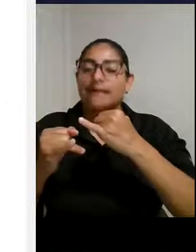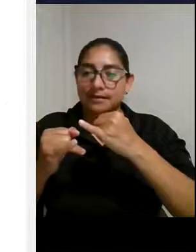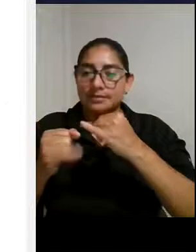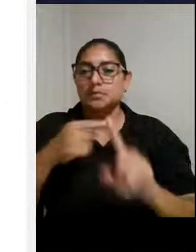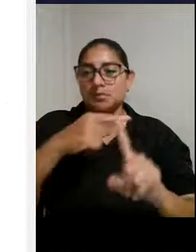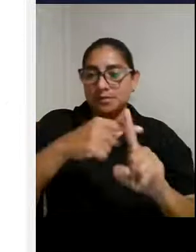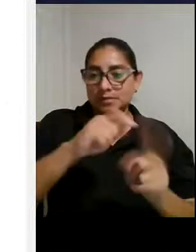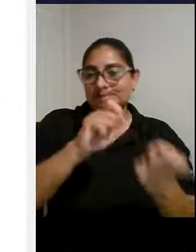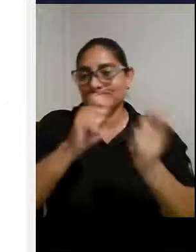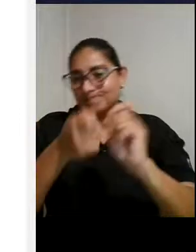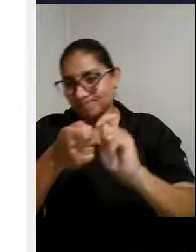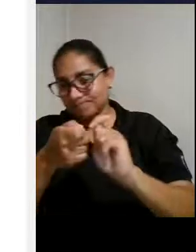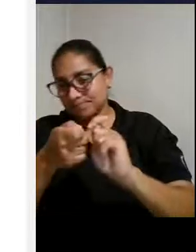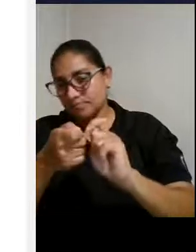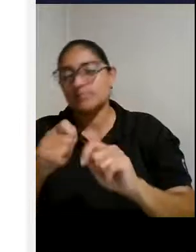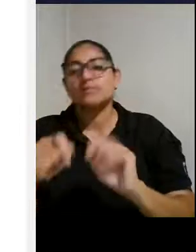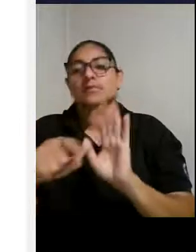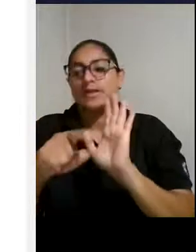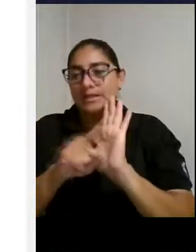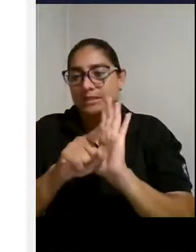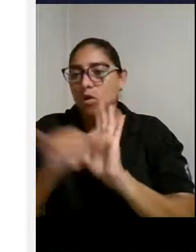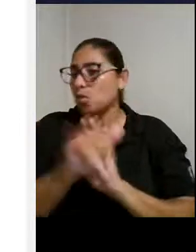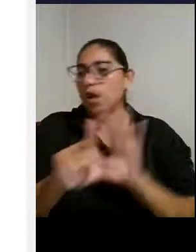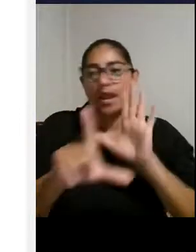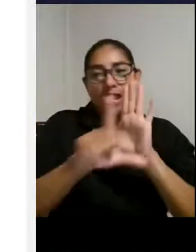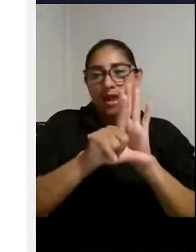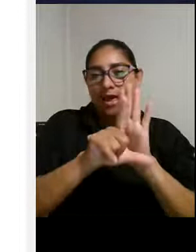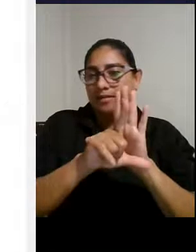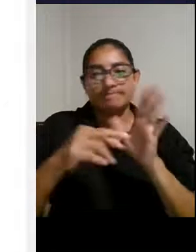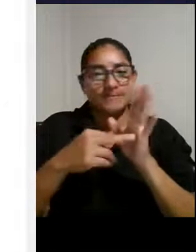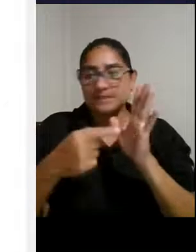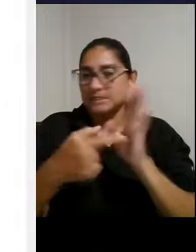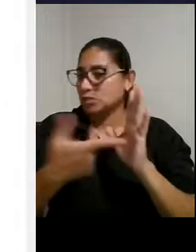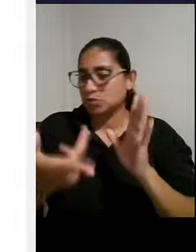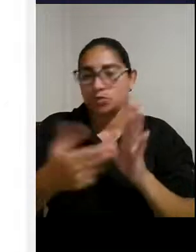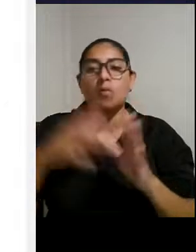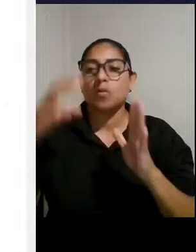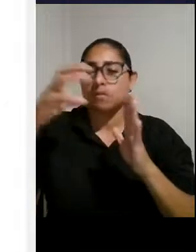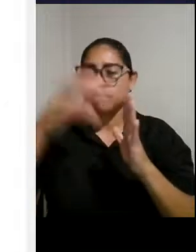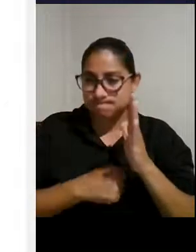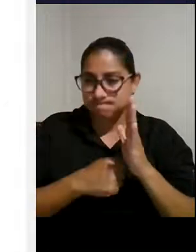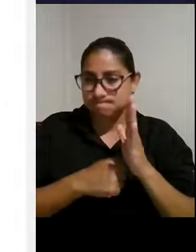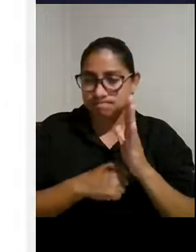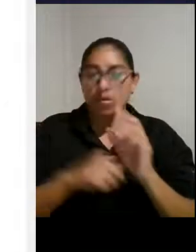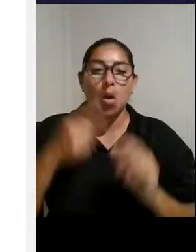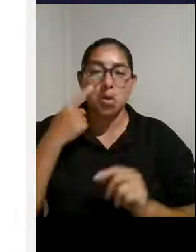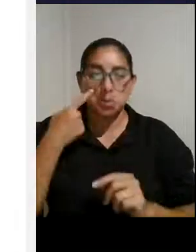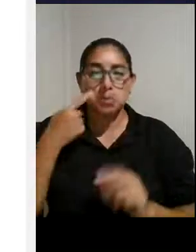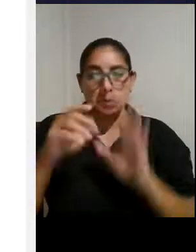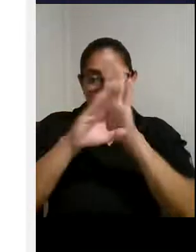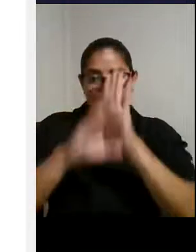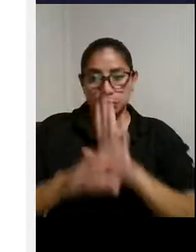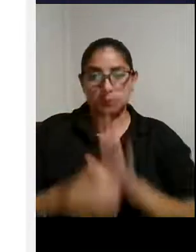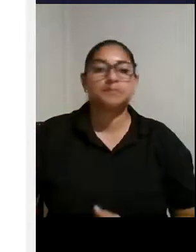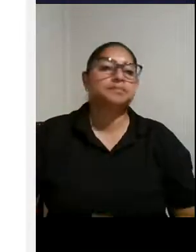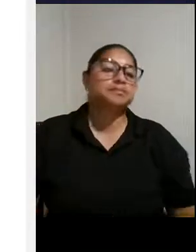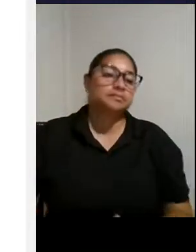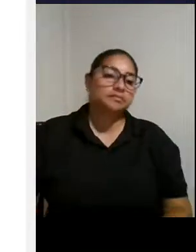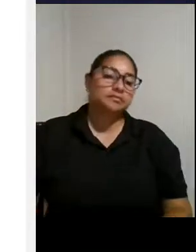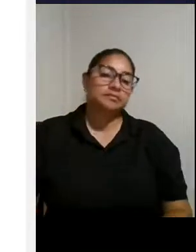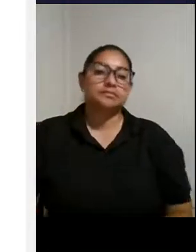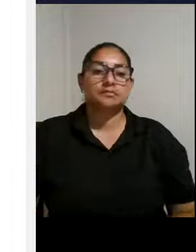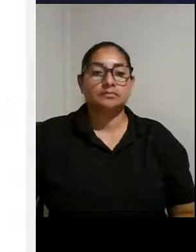¿Cómo calculamos el cambio? Por medio de una resta. Y ahorita vamos a ver algún ejemplo. Entonces,